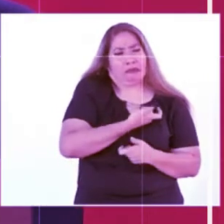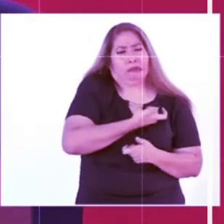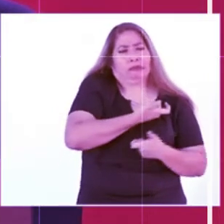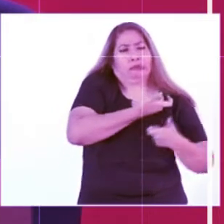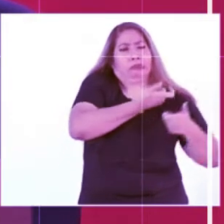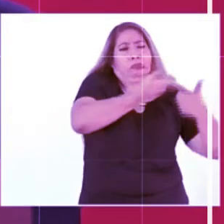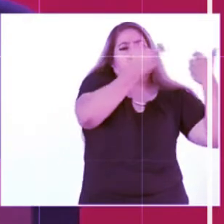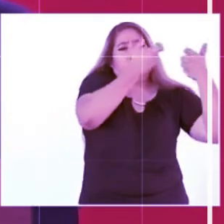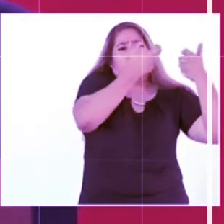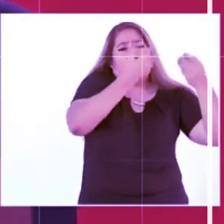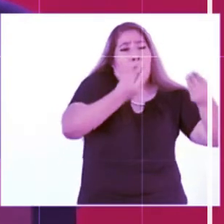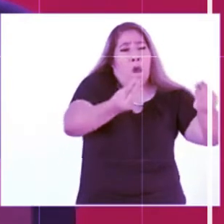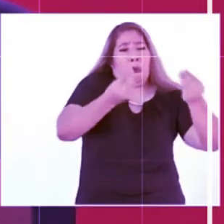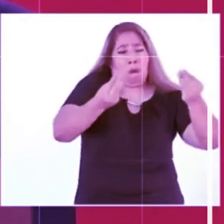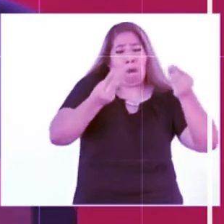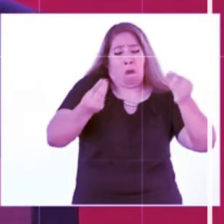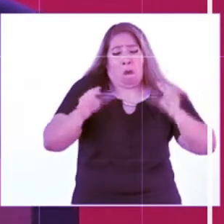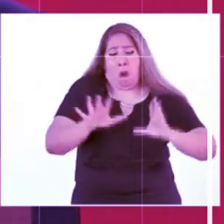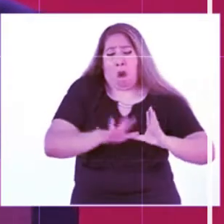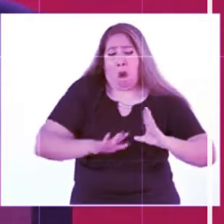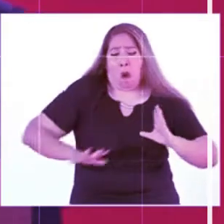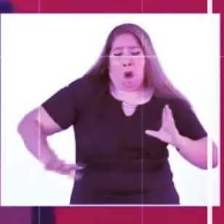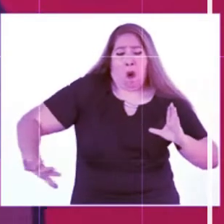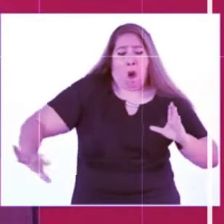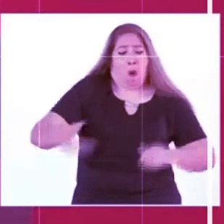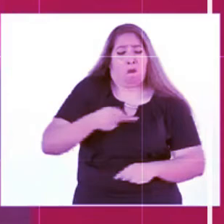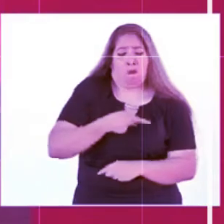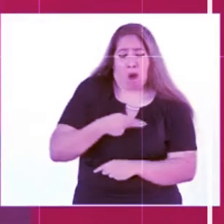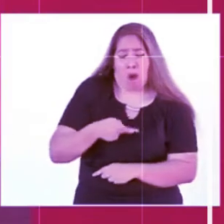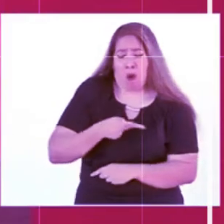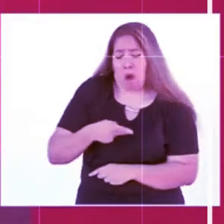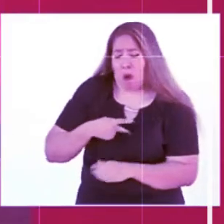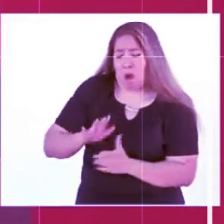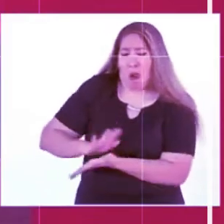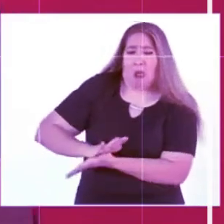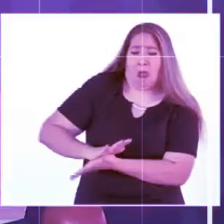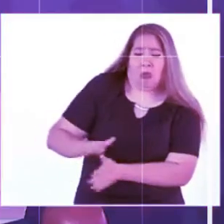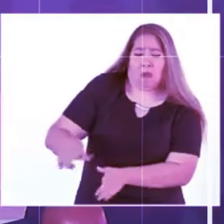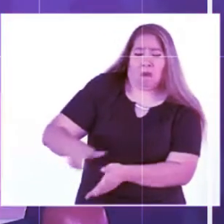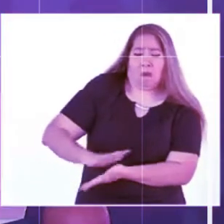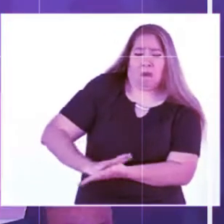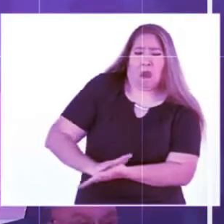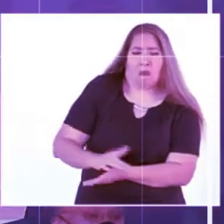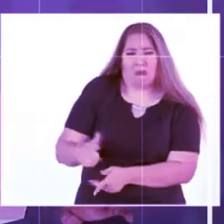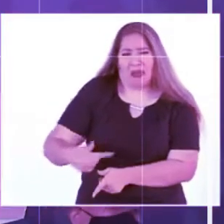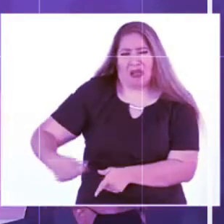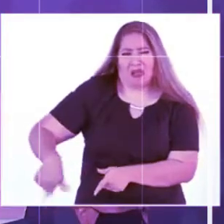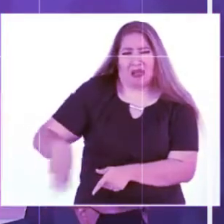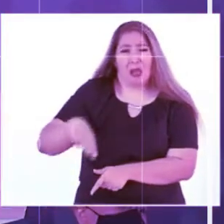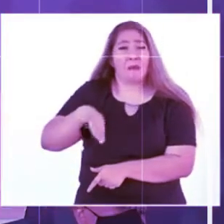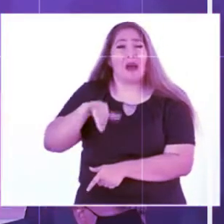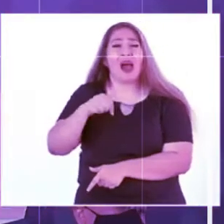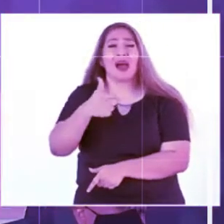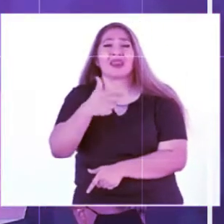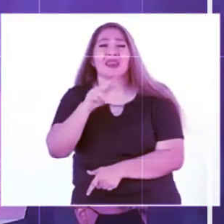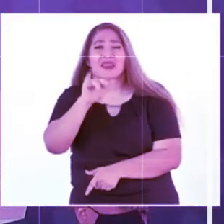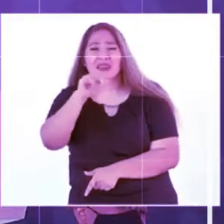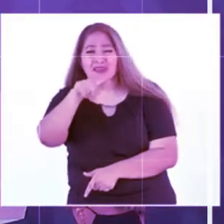las desigualdades y produjo pobreza, marginación y profundos